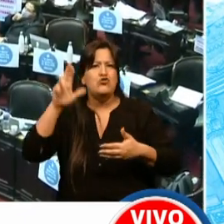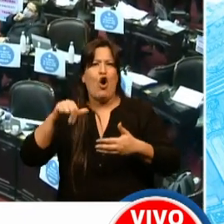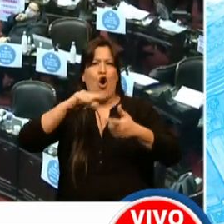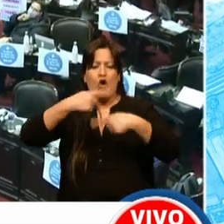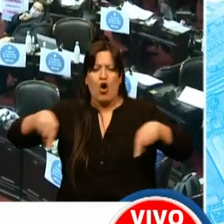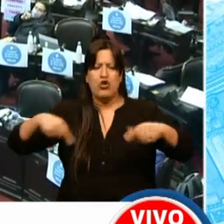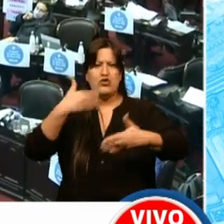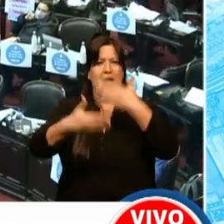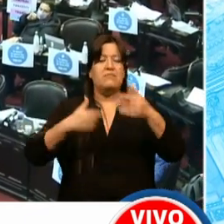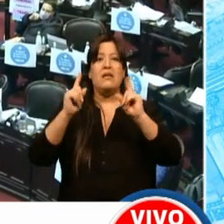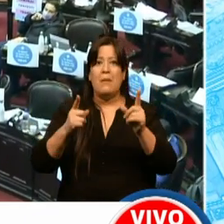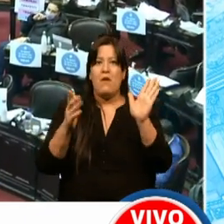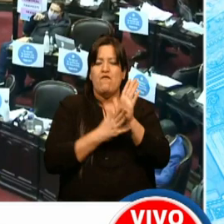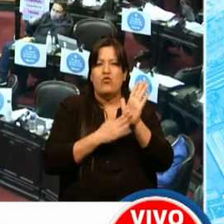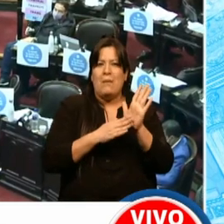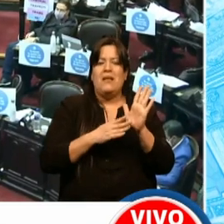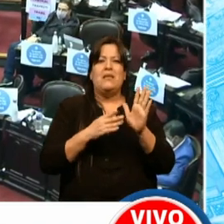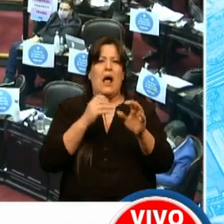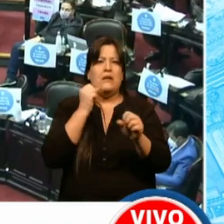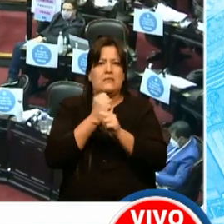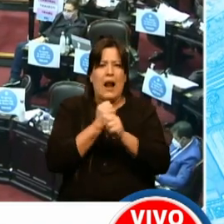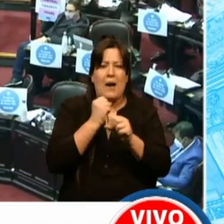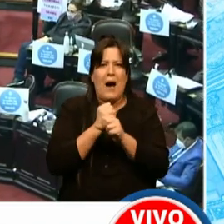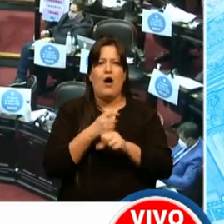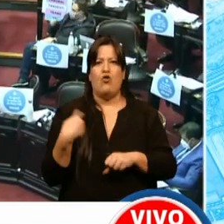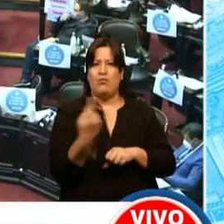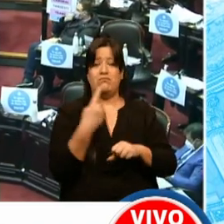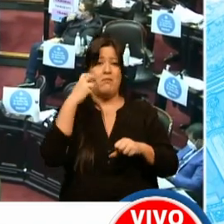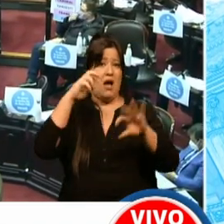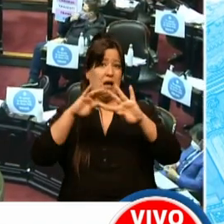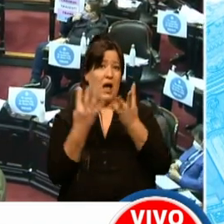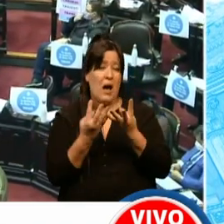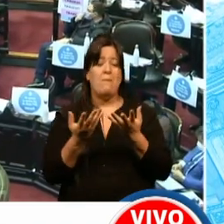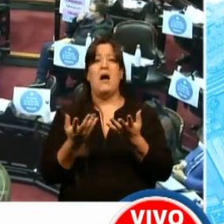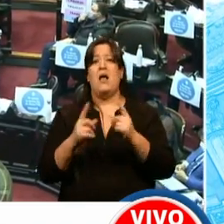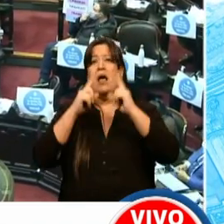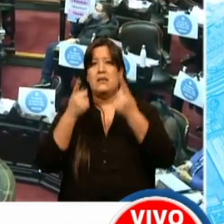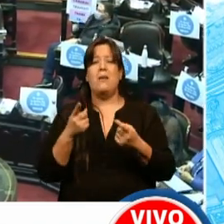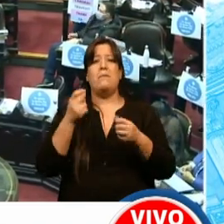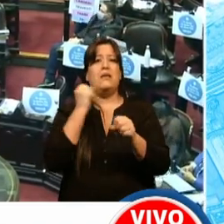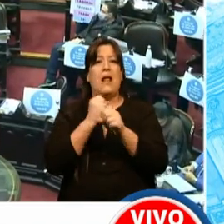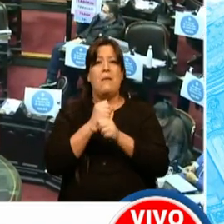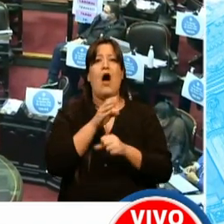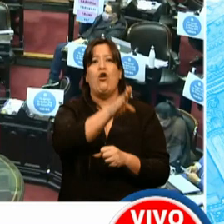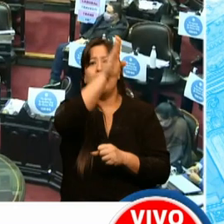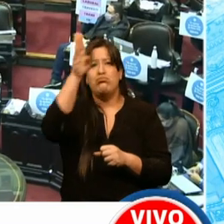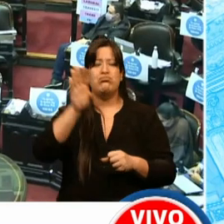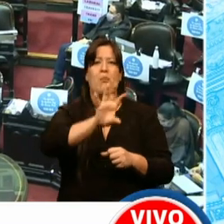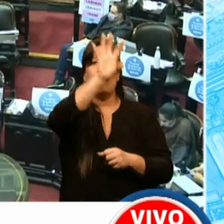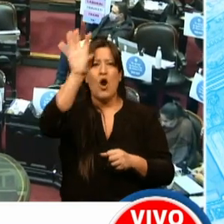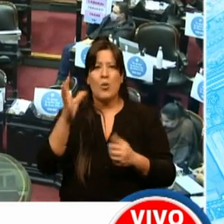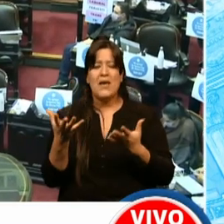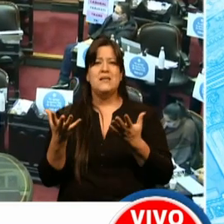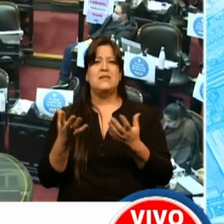nuestro trabajo nuestro trabajo aquí en la cámara nuestro trabajo en nuestros territorios nuestros trabajo